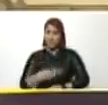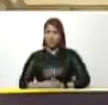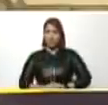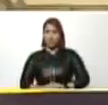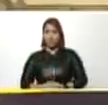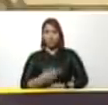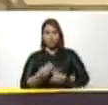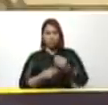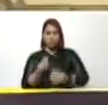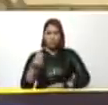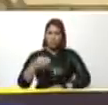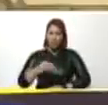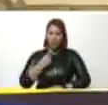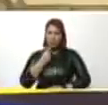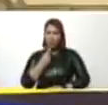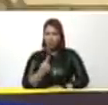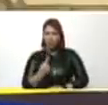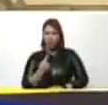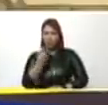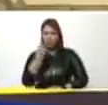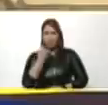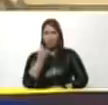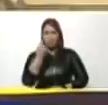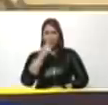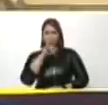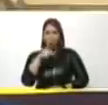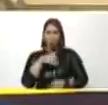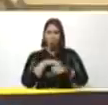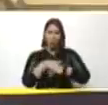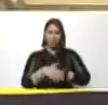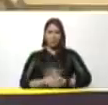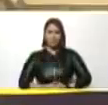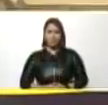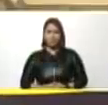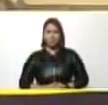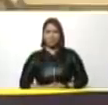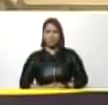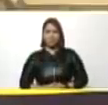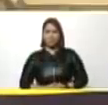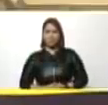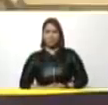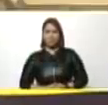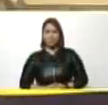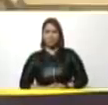hacer más, como lo dijera el diputado Jorge Rodríguez, en